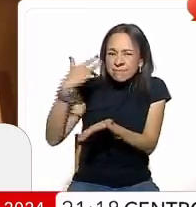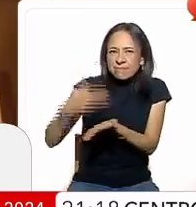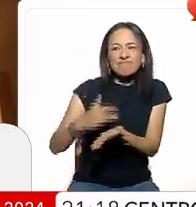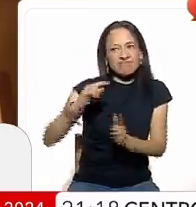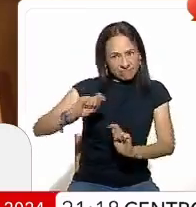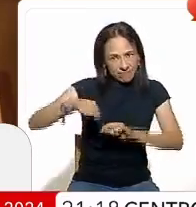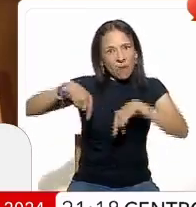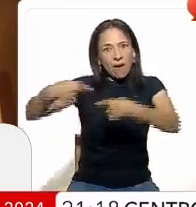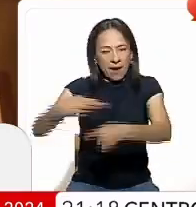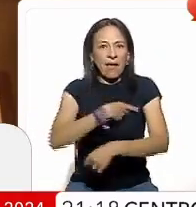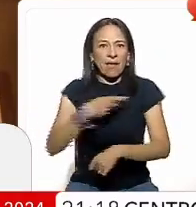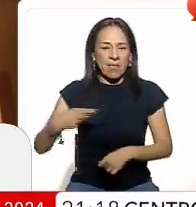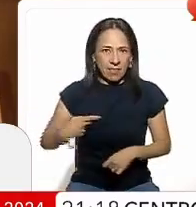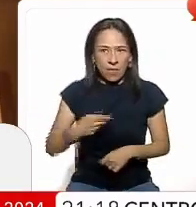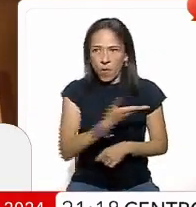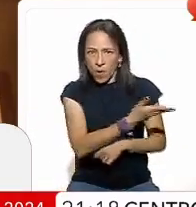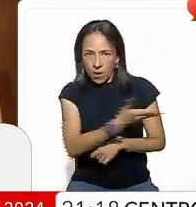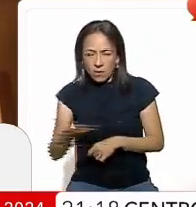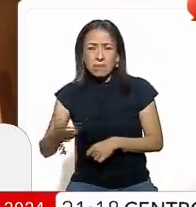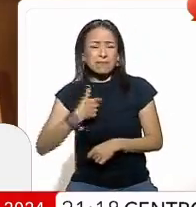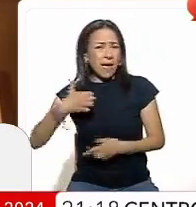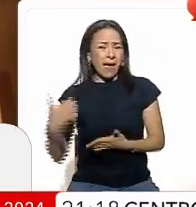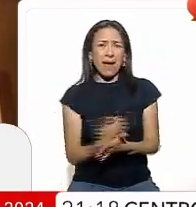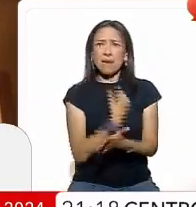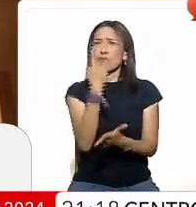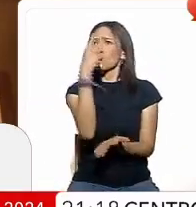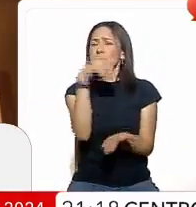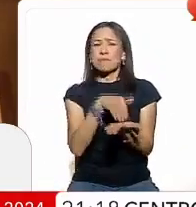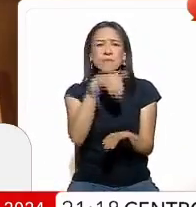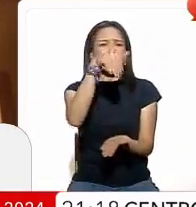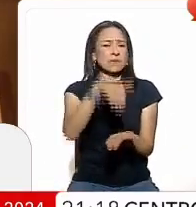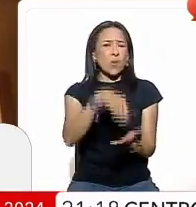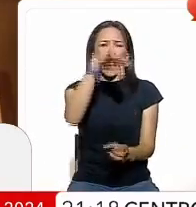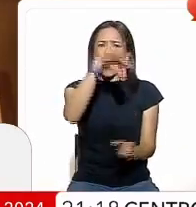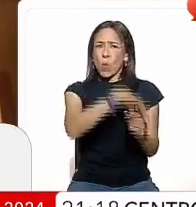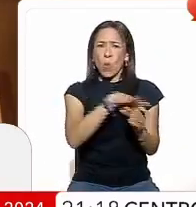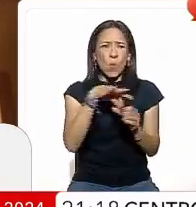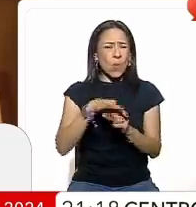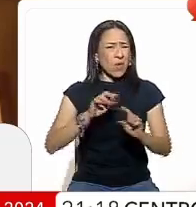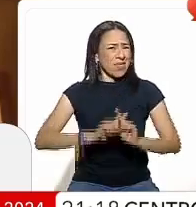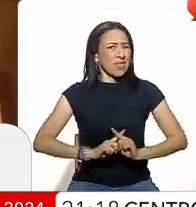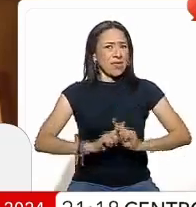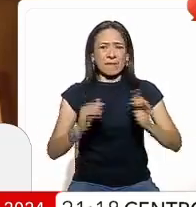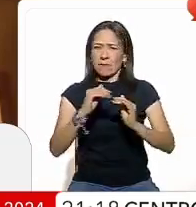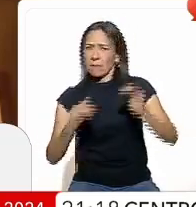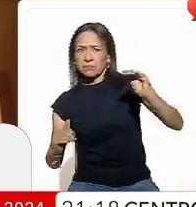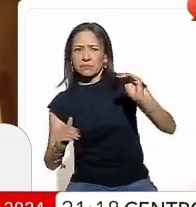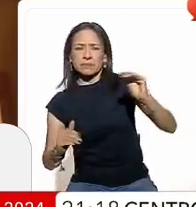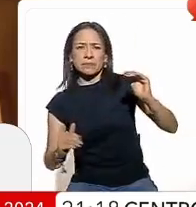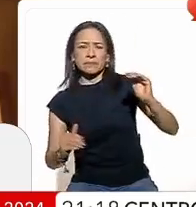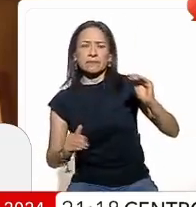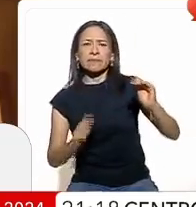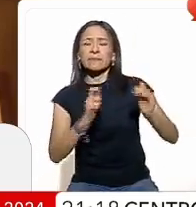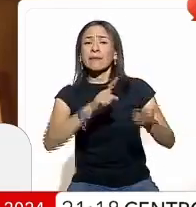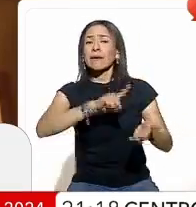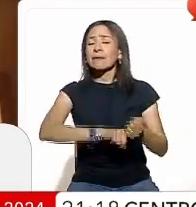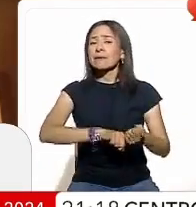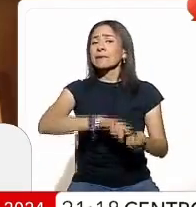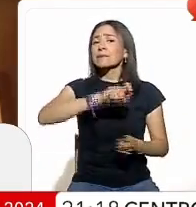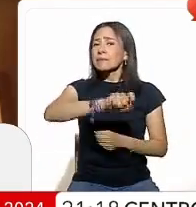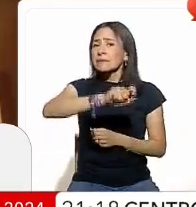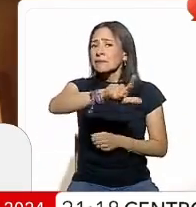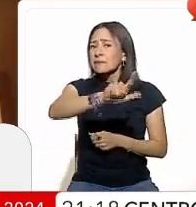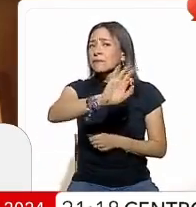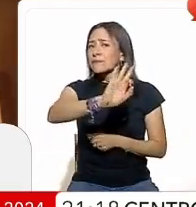porque ganamos con más de 1 millón de votos de diferencia, el